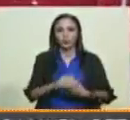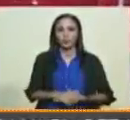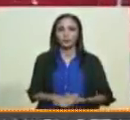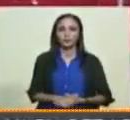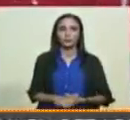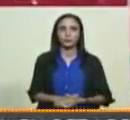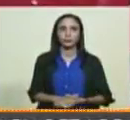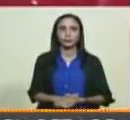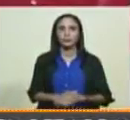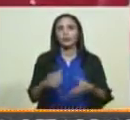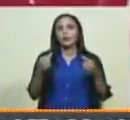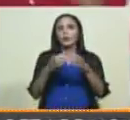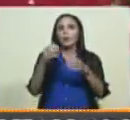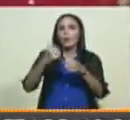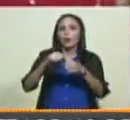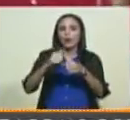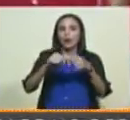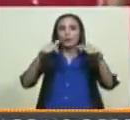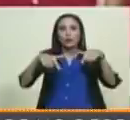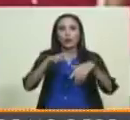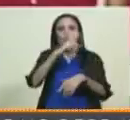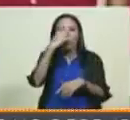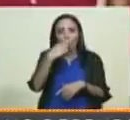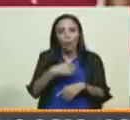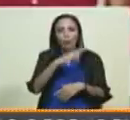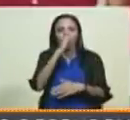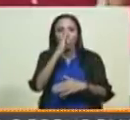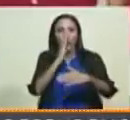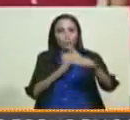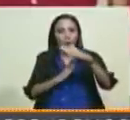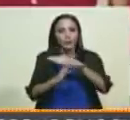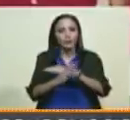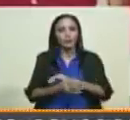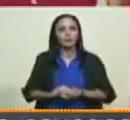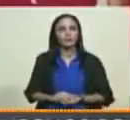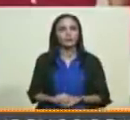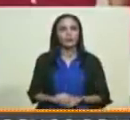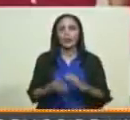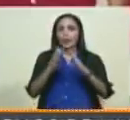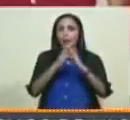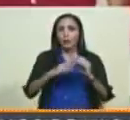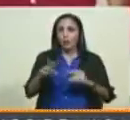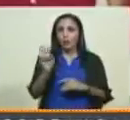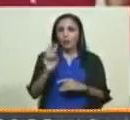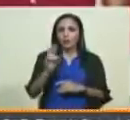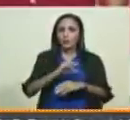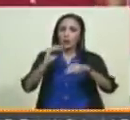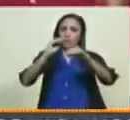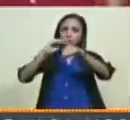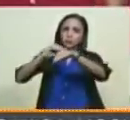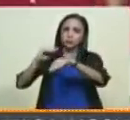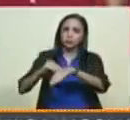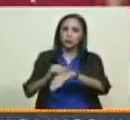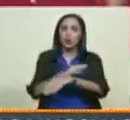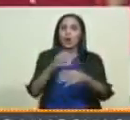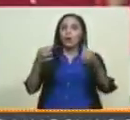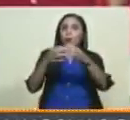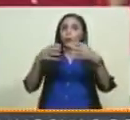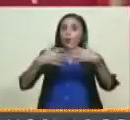media maravina, a la clase media venezolana, a la clase